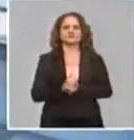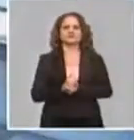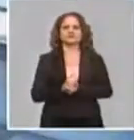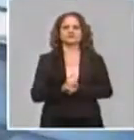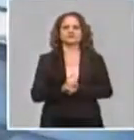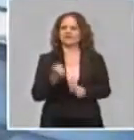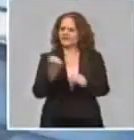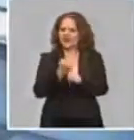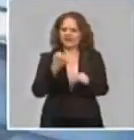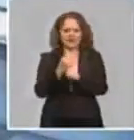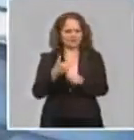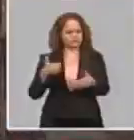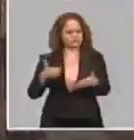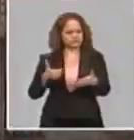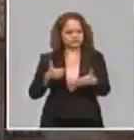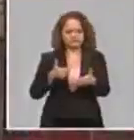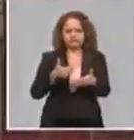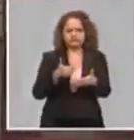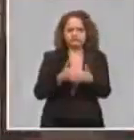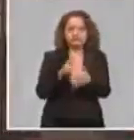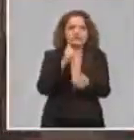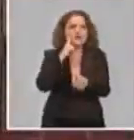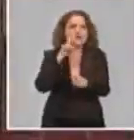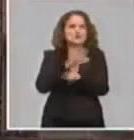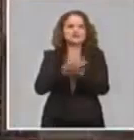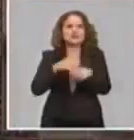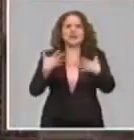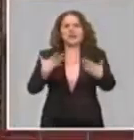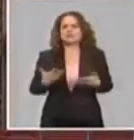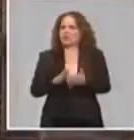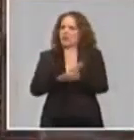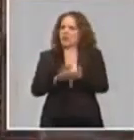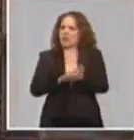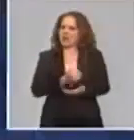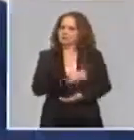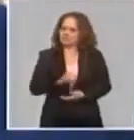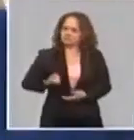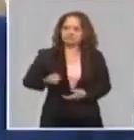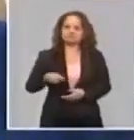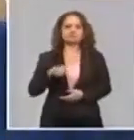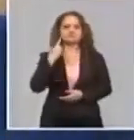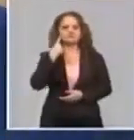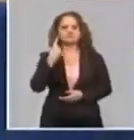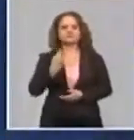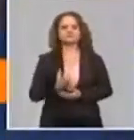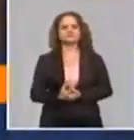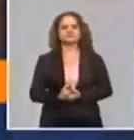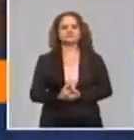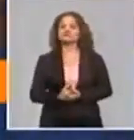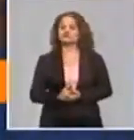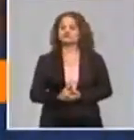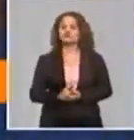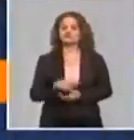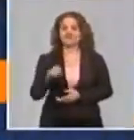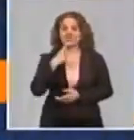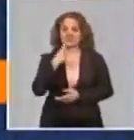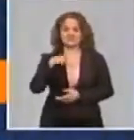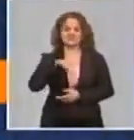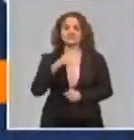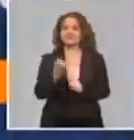jornadas protagoniza este colectivo que no cede espacio al cansancio. Bueno, sí, el trabajo es un poco duro, pero